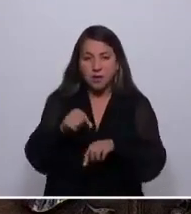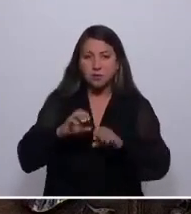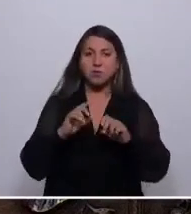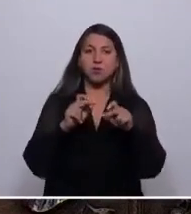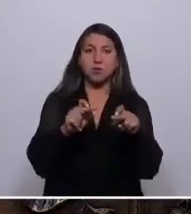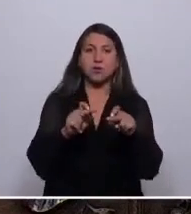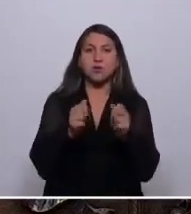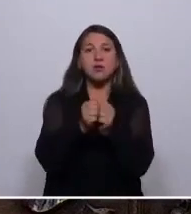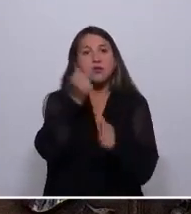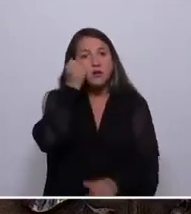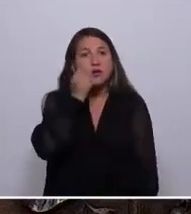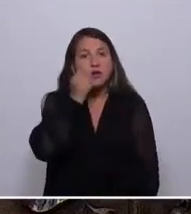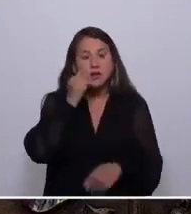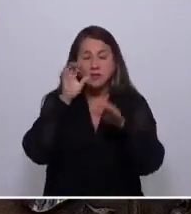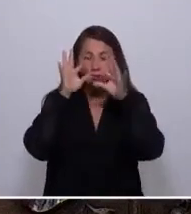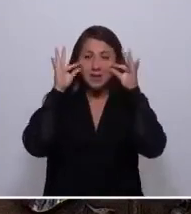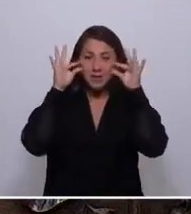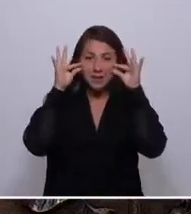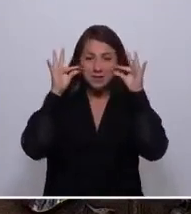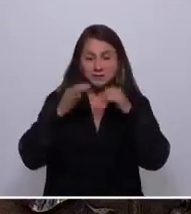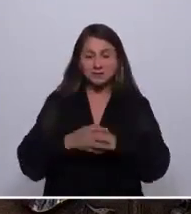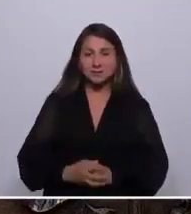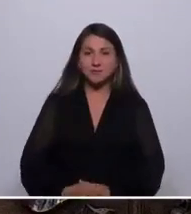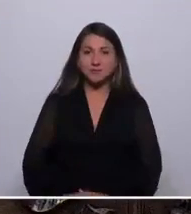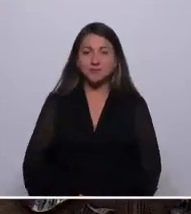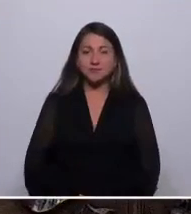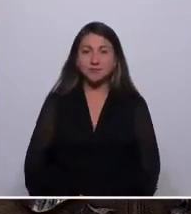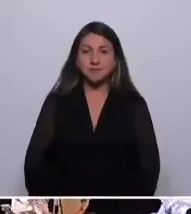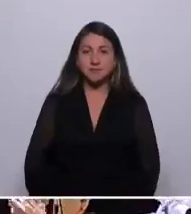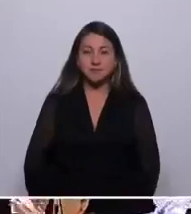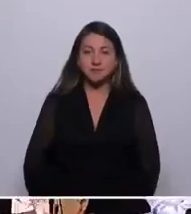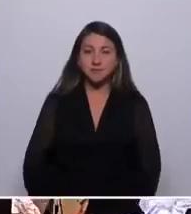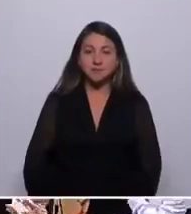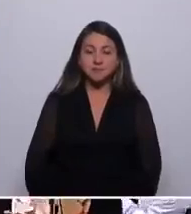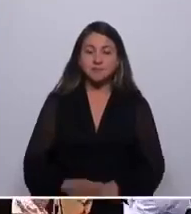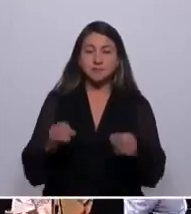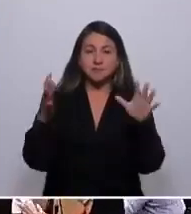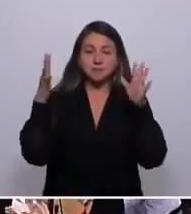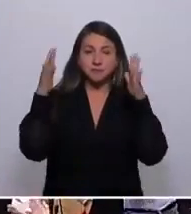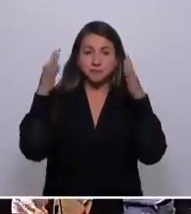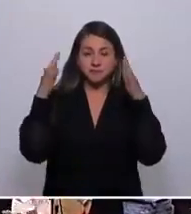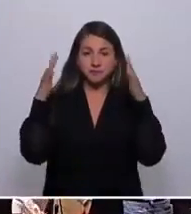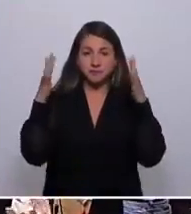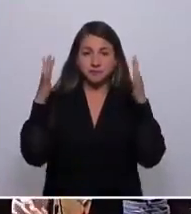Con cariño, Ingrid Villena. Gracias.